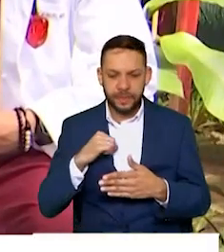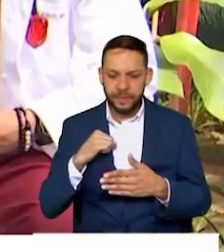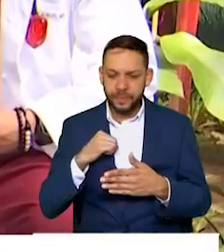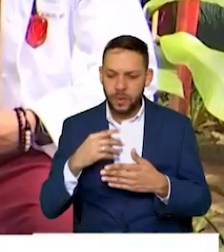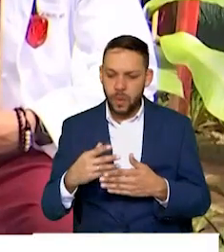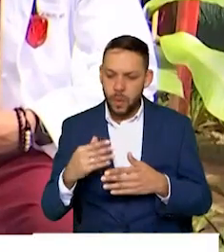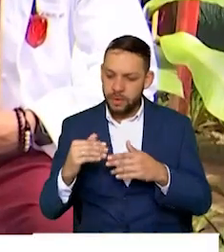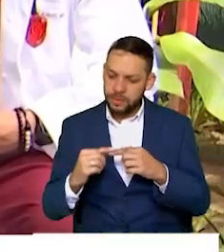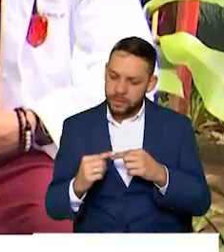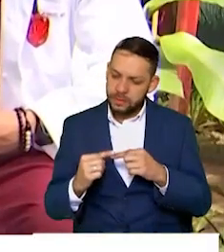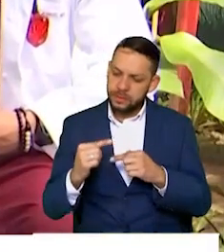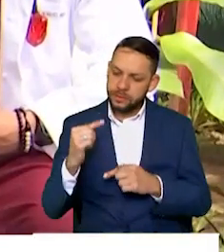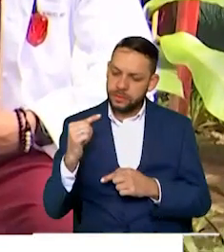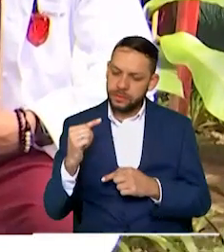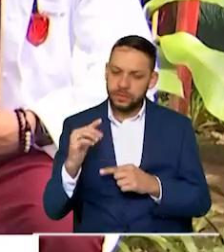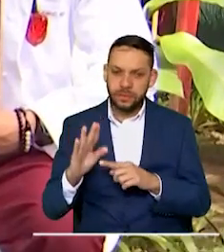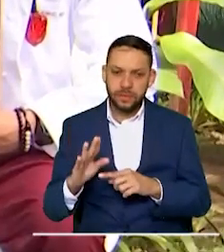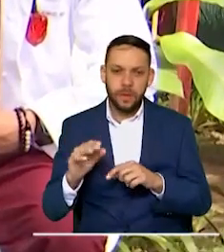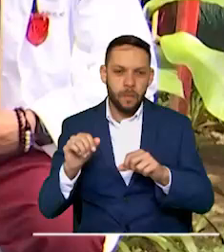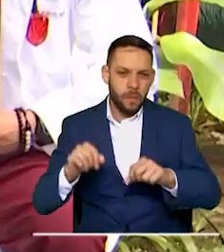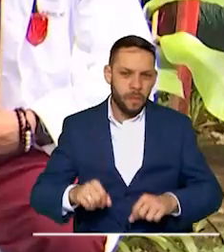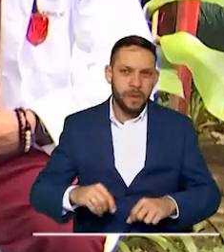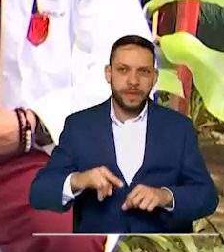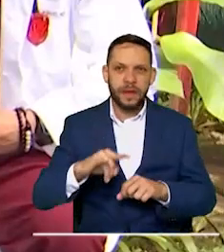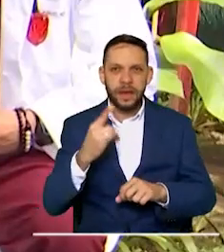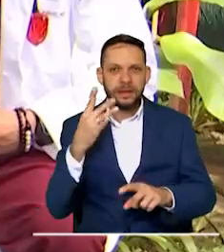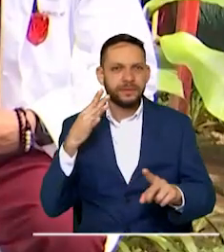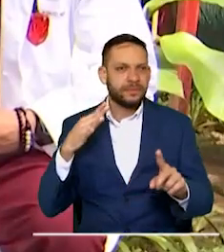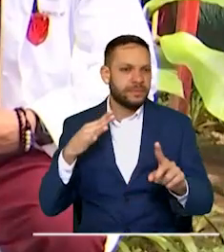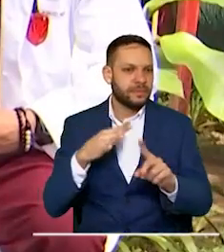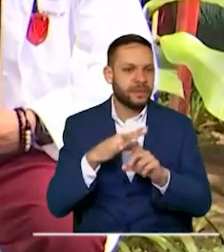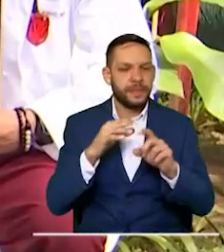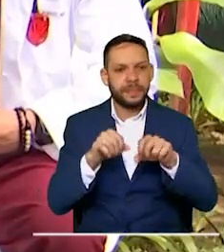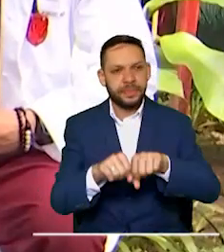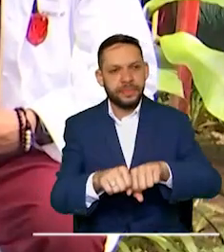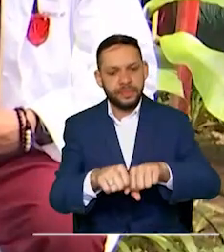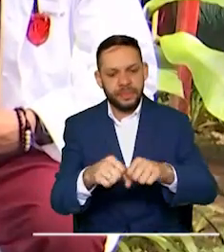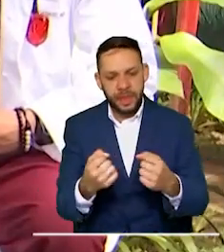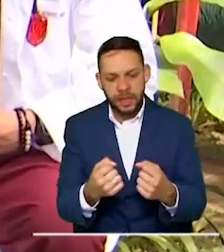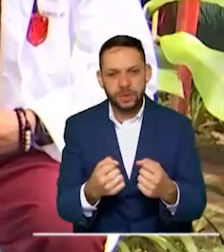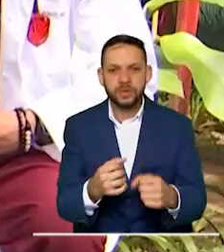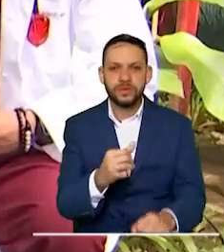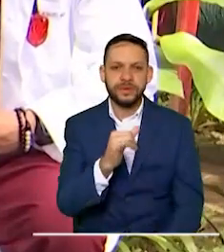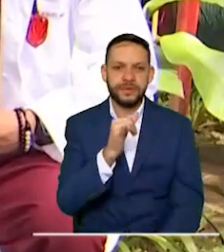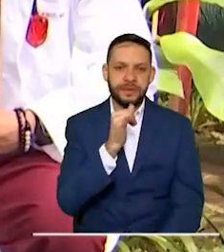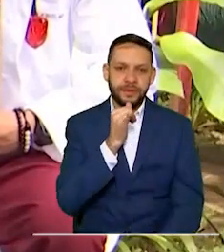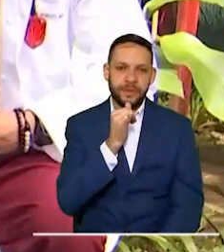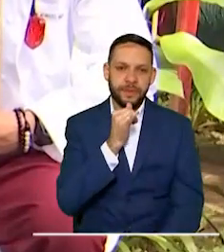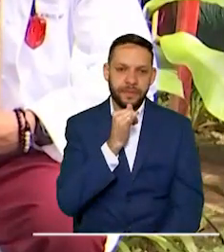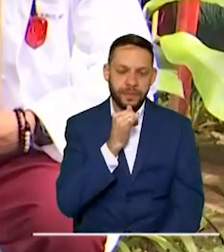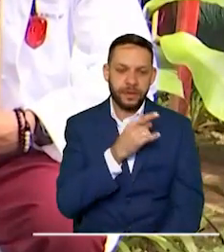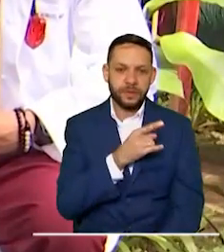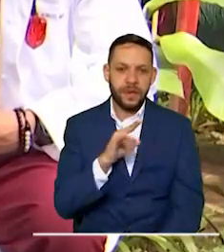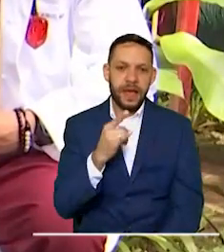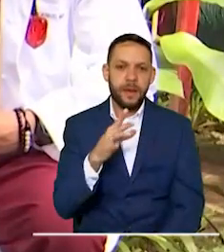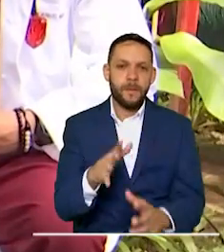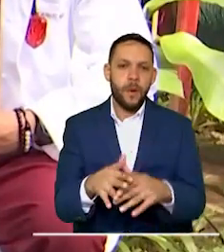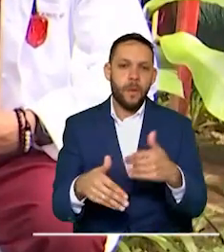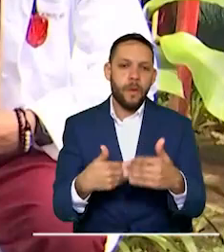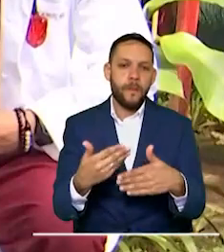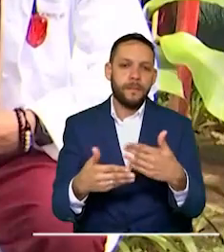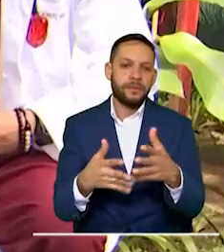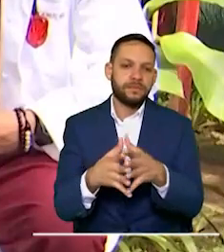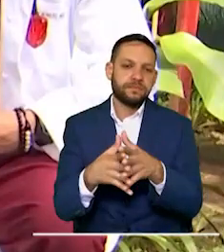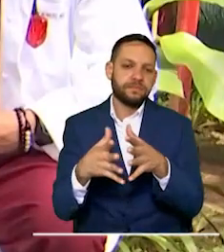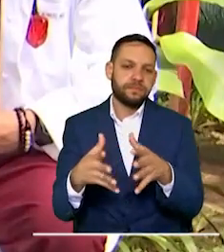qué tan alterada está o qué tanto compromiso tienen las vías urinarias por un crecimiento de la próstata. Podemos